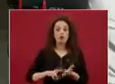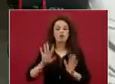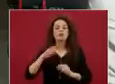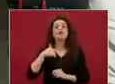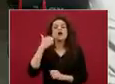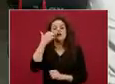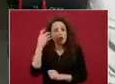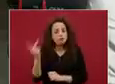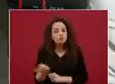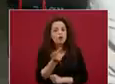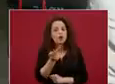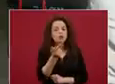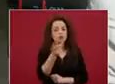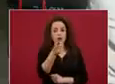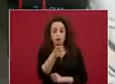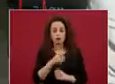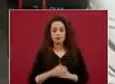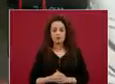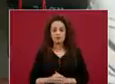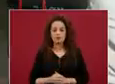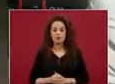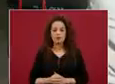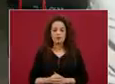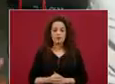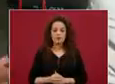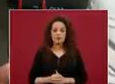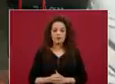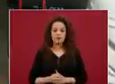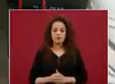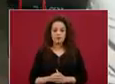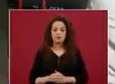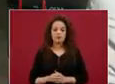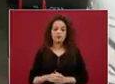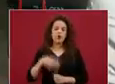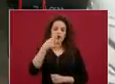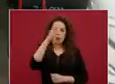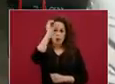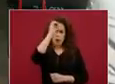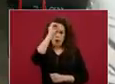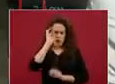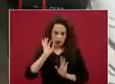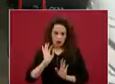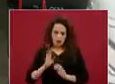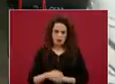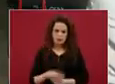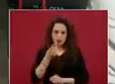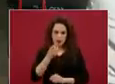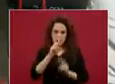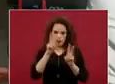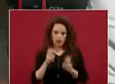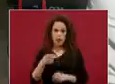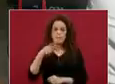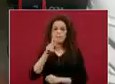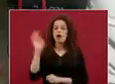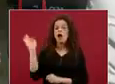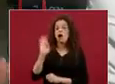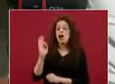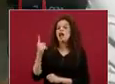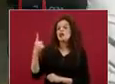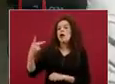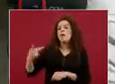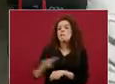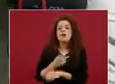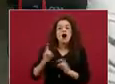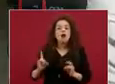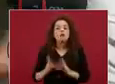preguntar si qué pasaría, su opinión, bueno, al respecto, pero también qué pasaría si algunas empresas hacen